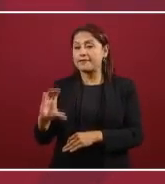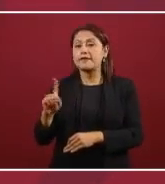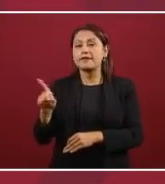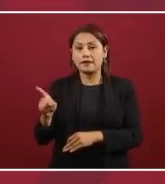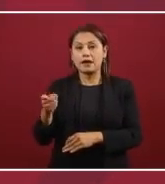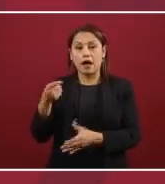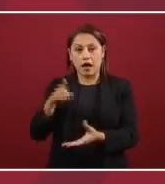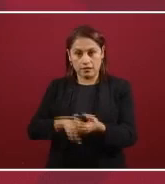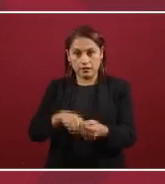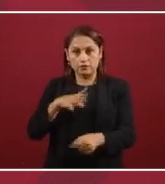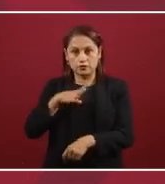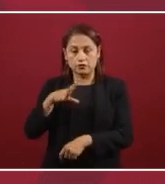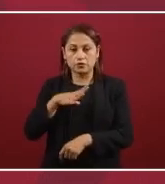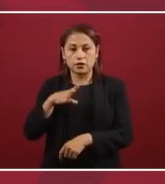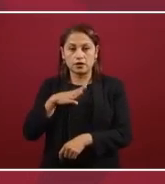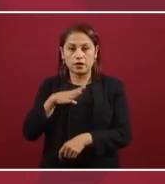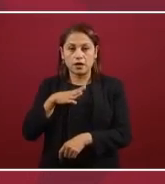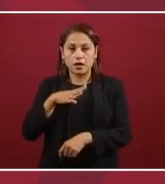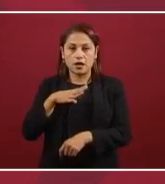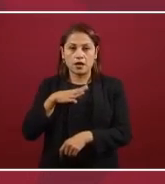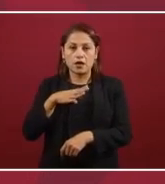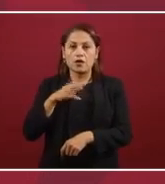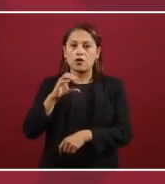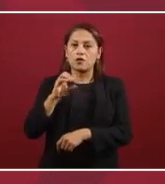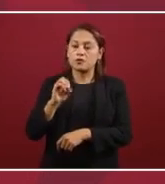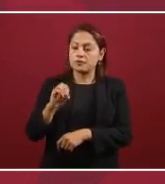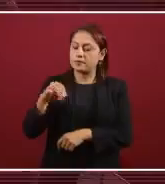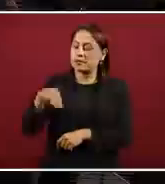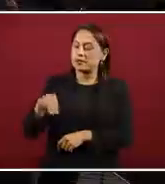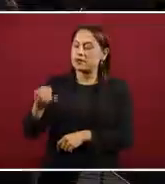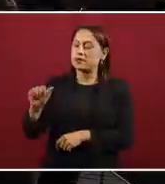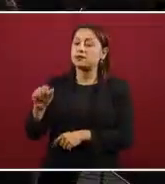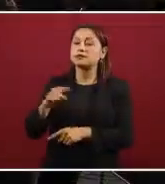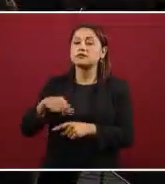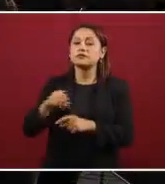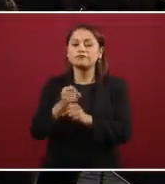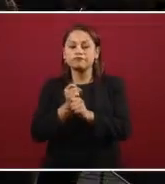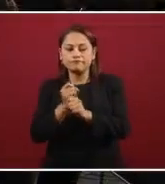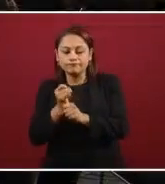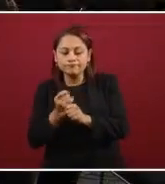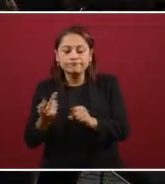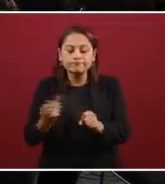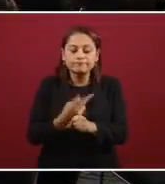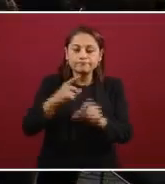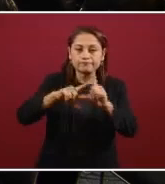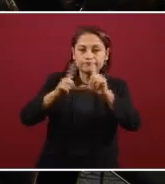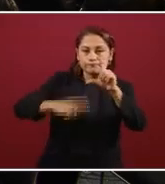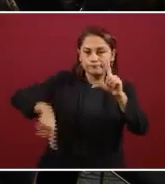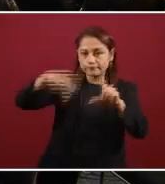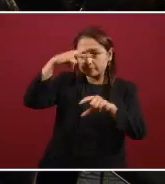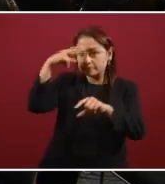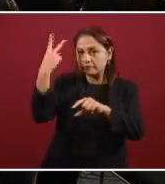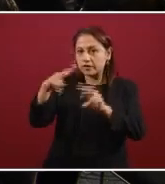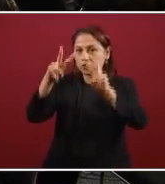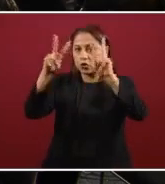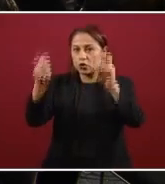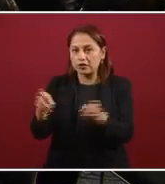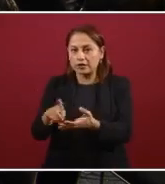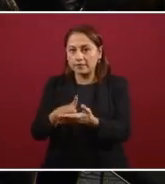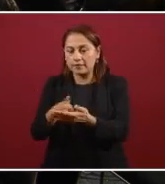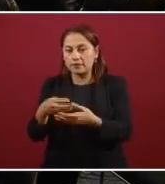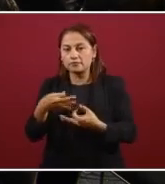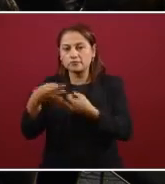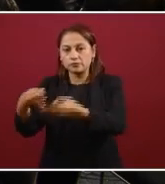Observatorio Mexicano de Adicciones. Y uno de los retos interesantes ahorita o que nos estimula es, nuevamente